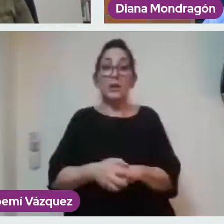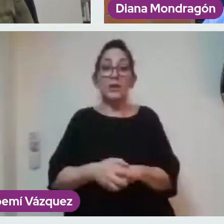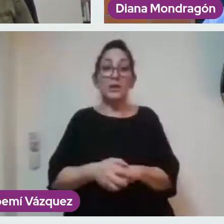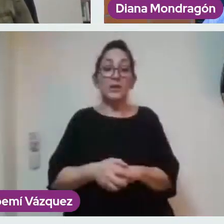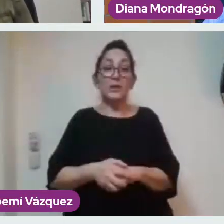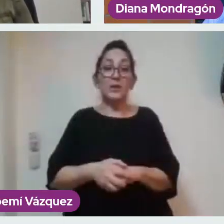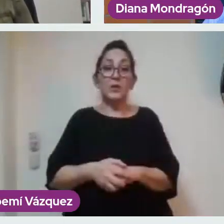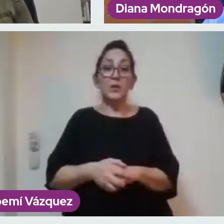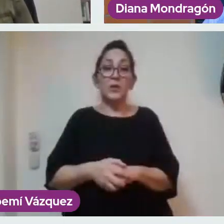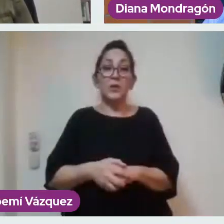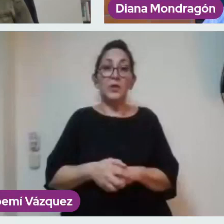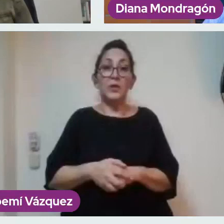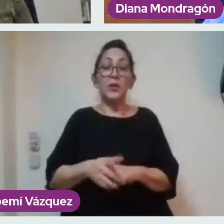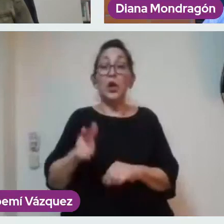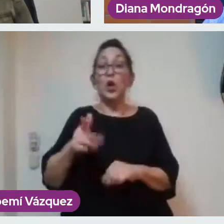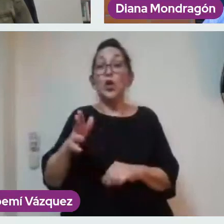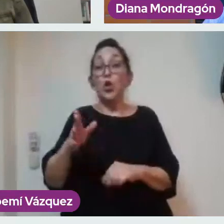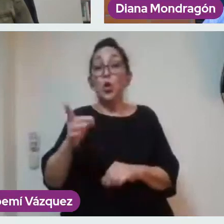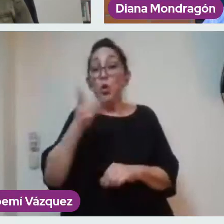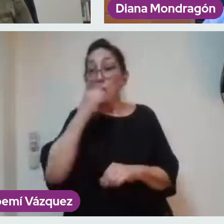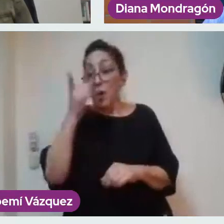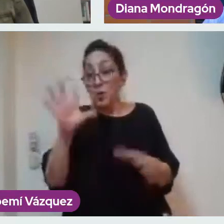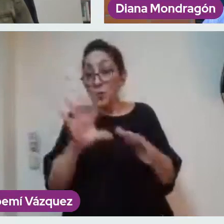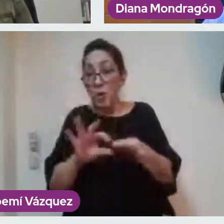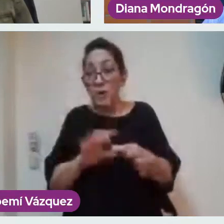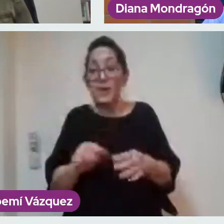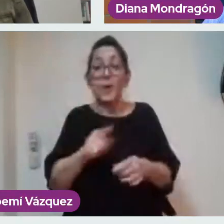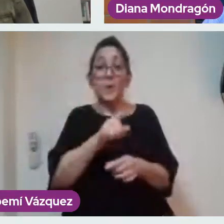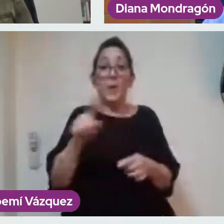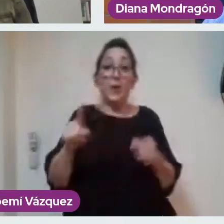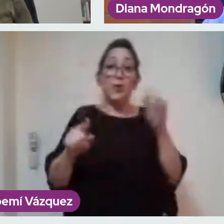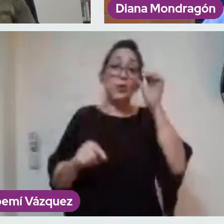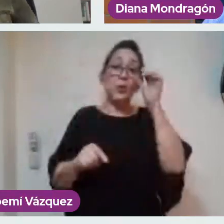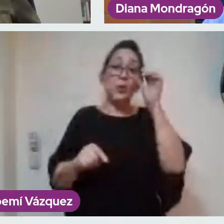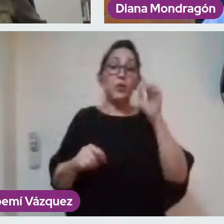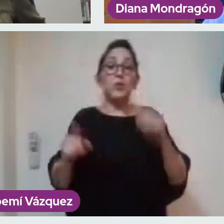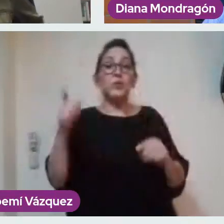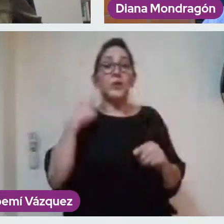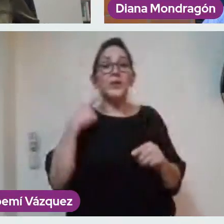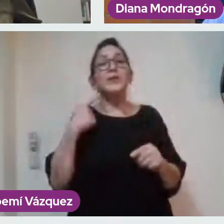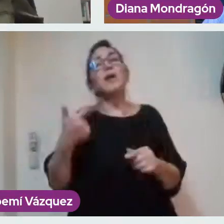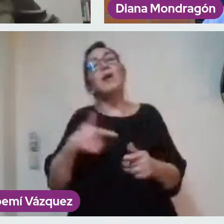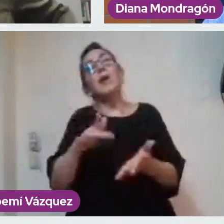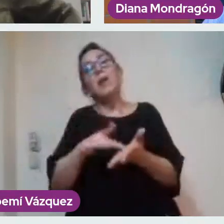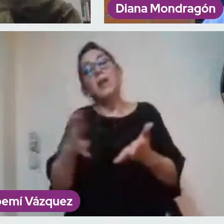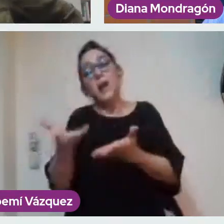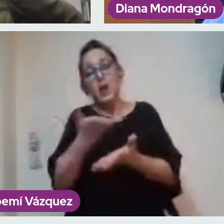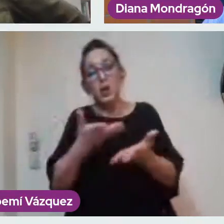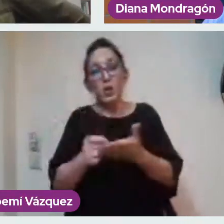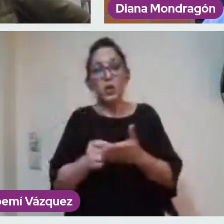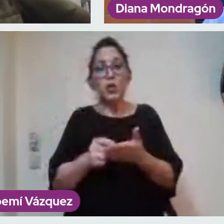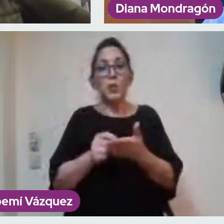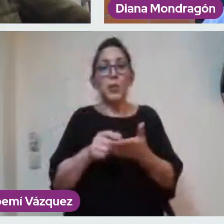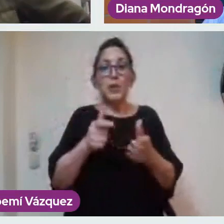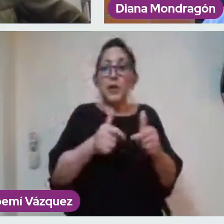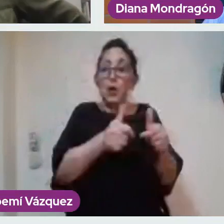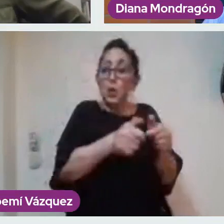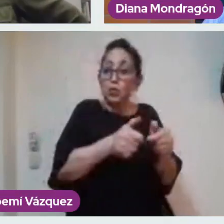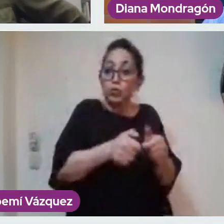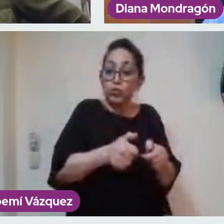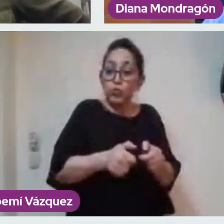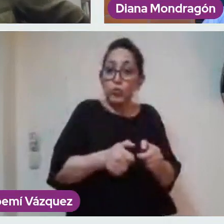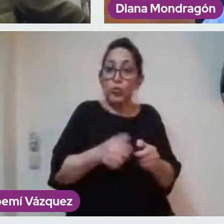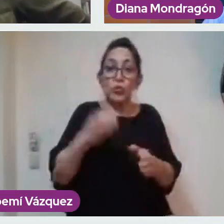los voy a oralizar para que, bueno, pues la audiencia lo tenga. Gracias por compartirnos tu teléfono. Ahí pudiera la audiencia, si